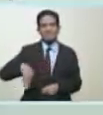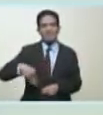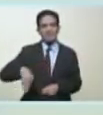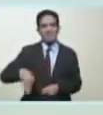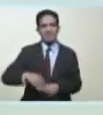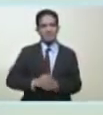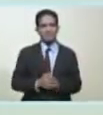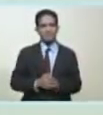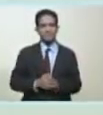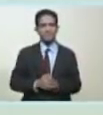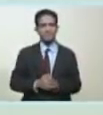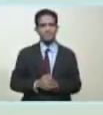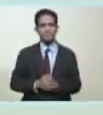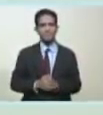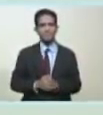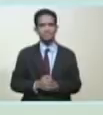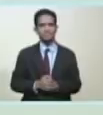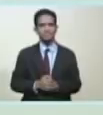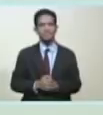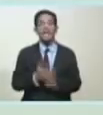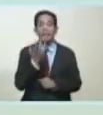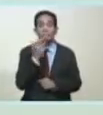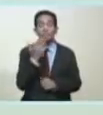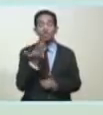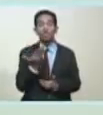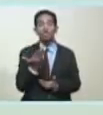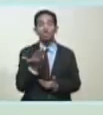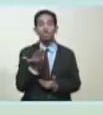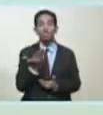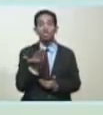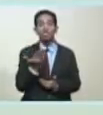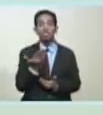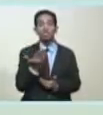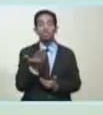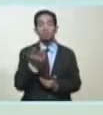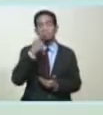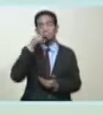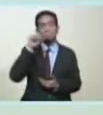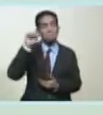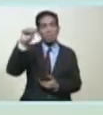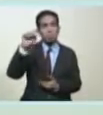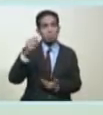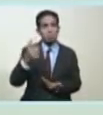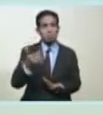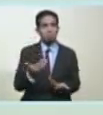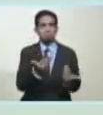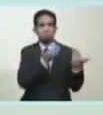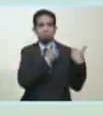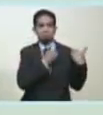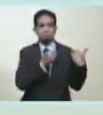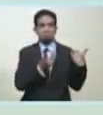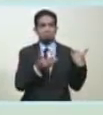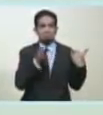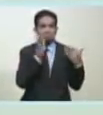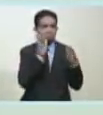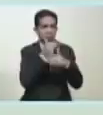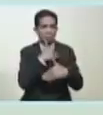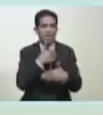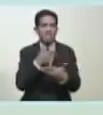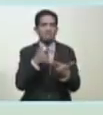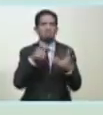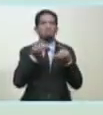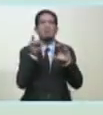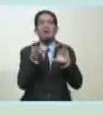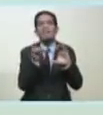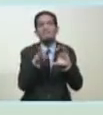Si no fuera por Maduro, la gente no tuviera trabajo, salario, cesta tique, contrato. Si no fuera por Maduro, la gente no tuviera carnet de la patria